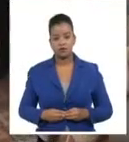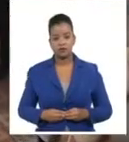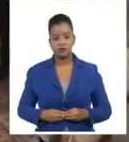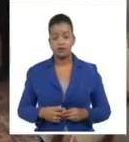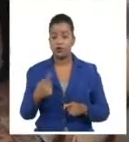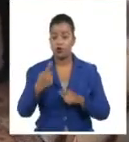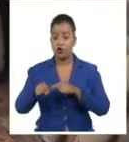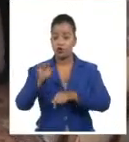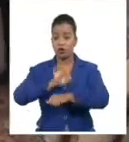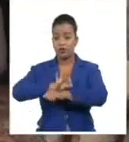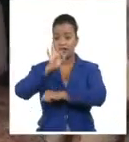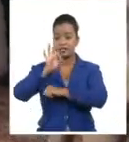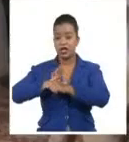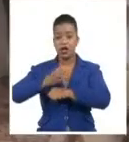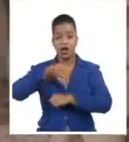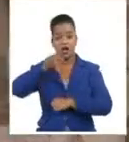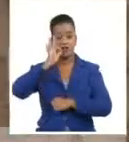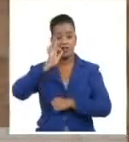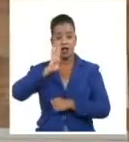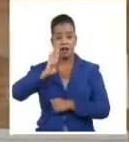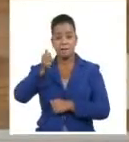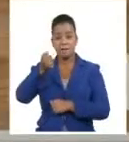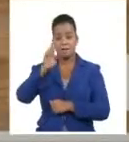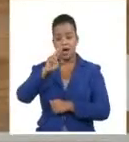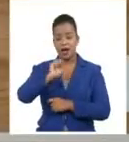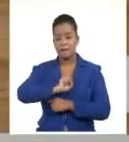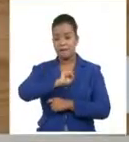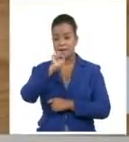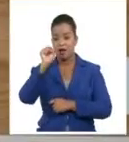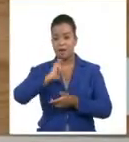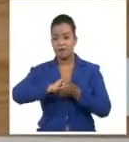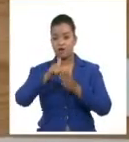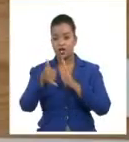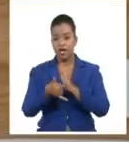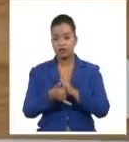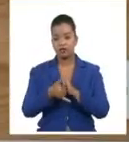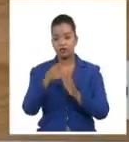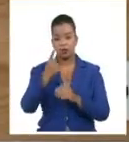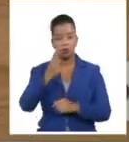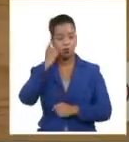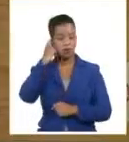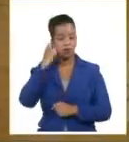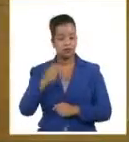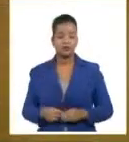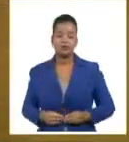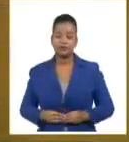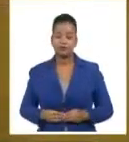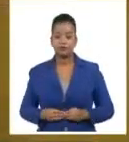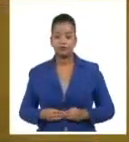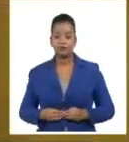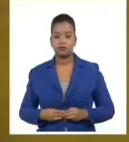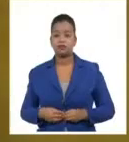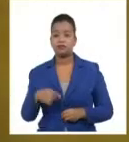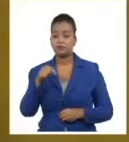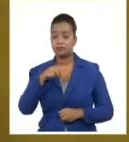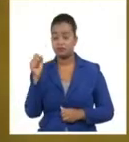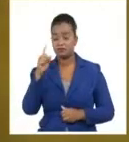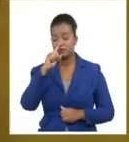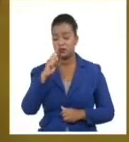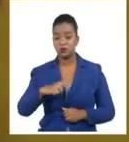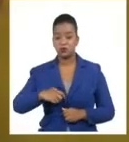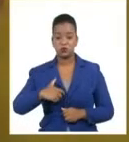interior para una cafetería bar, el lauro recayó en el proyecto Café Lab de Carolina Enríquez Valiente. Y por hoy finaliza